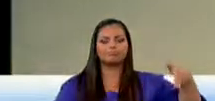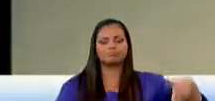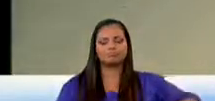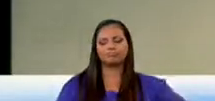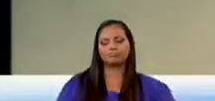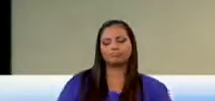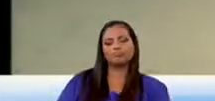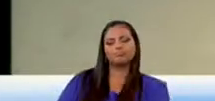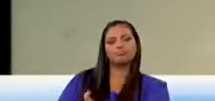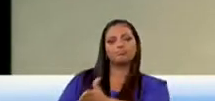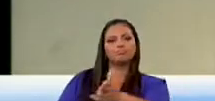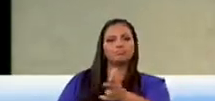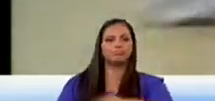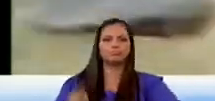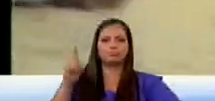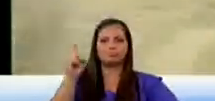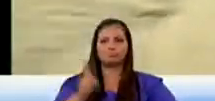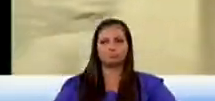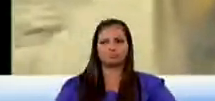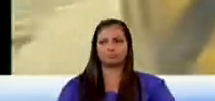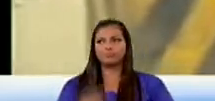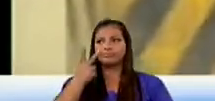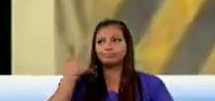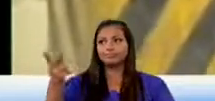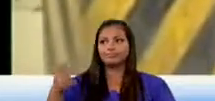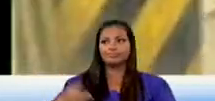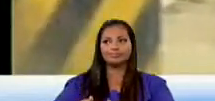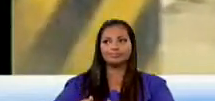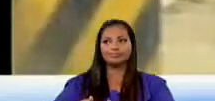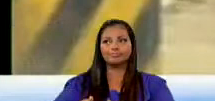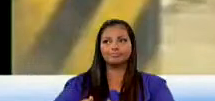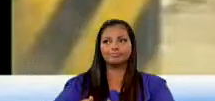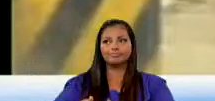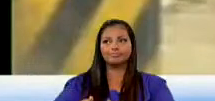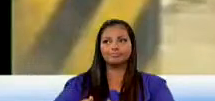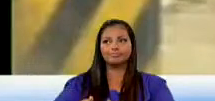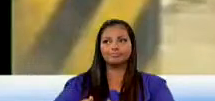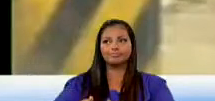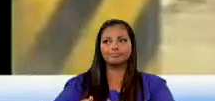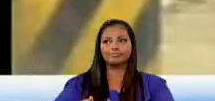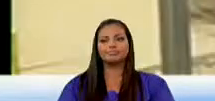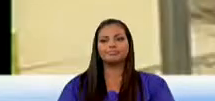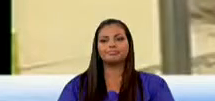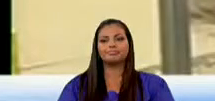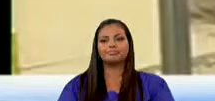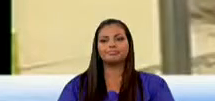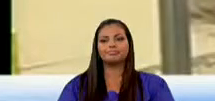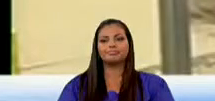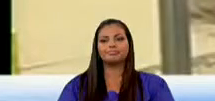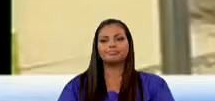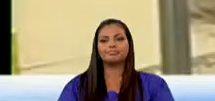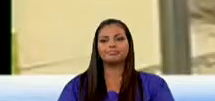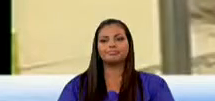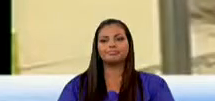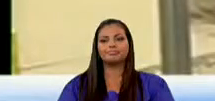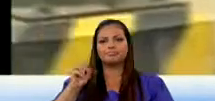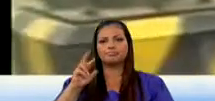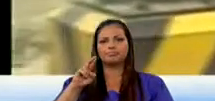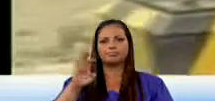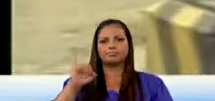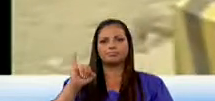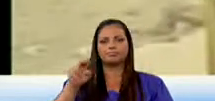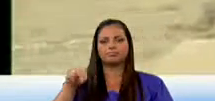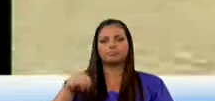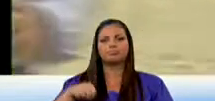está el ingreso al Fortín. Sí, acá está. Entonces, obviamente, no se puede tampoco arrimar tanto vehículo